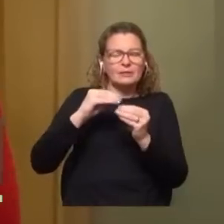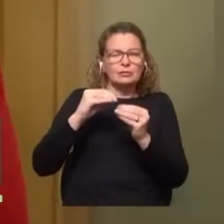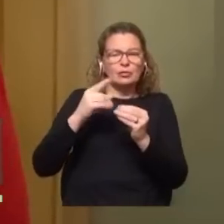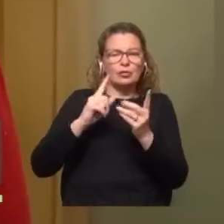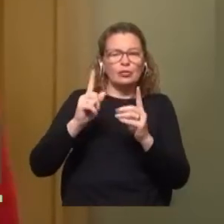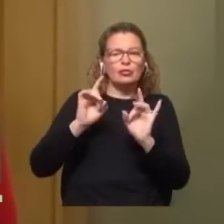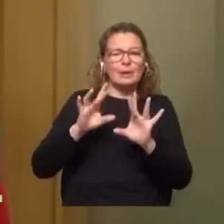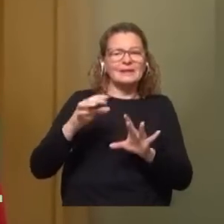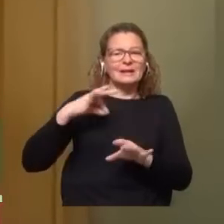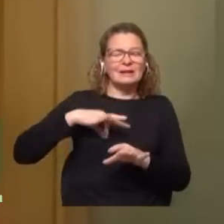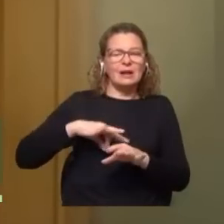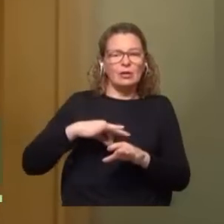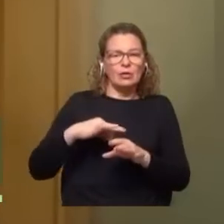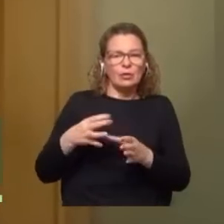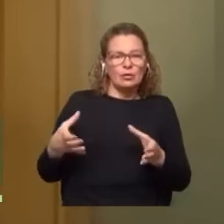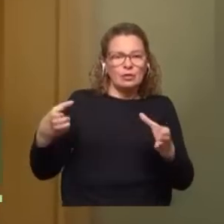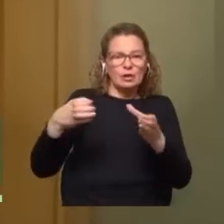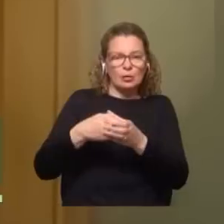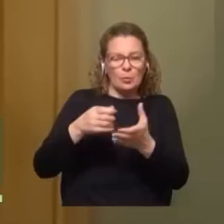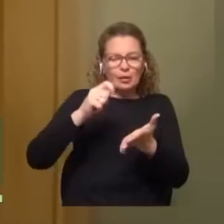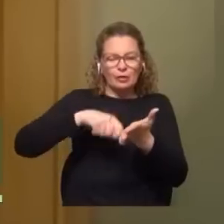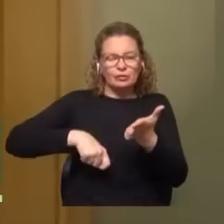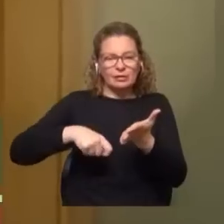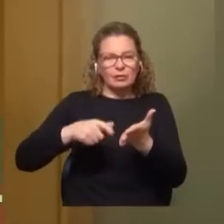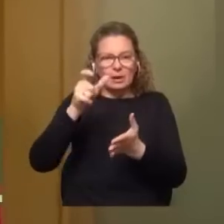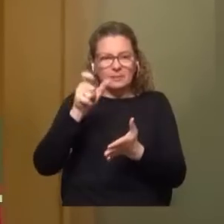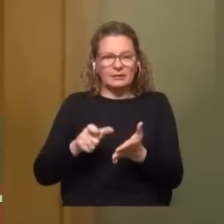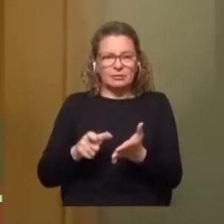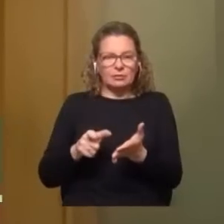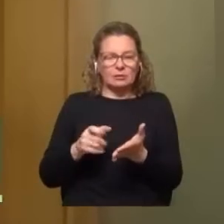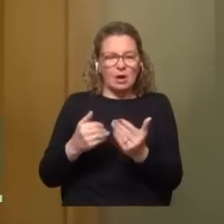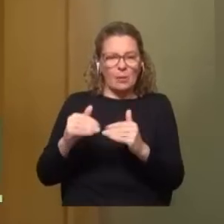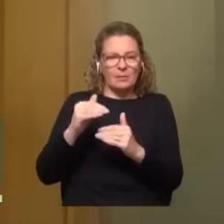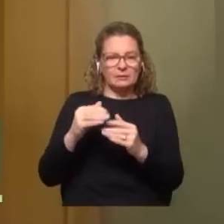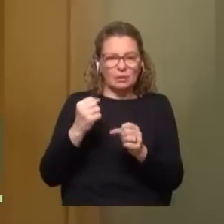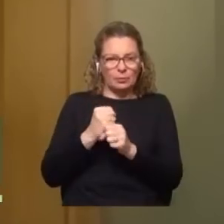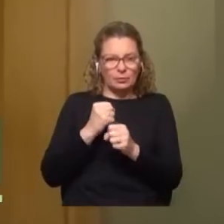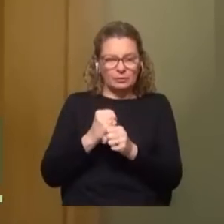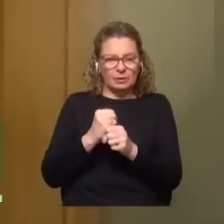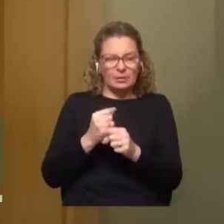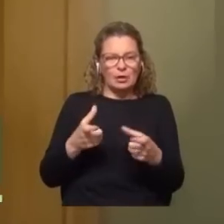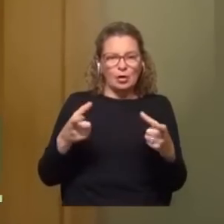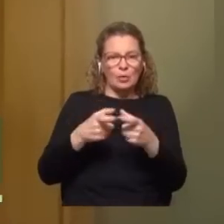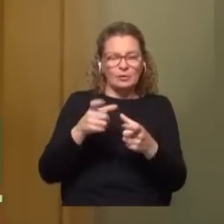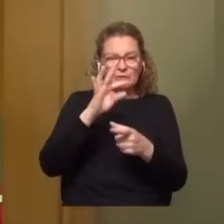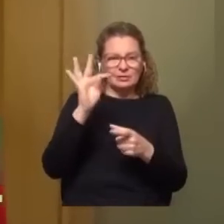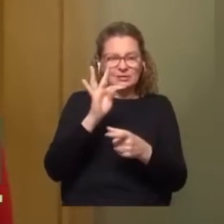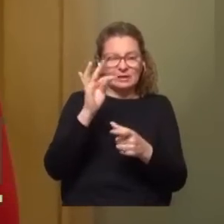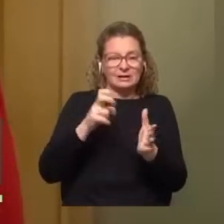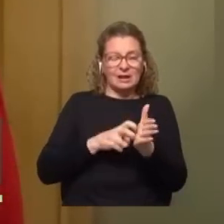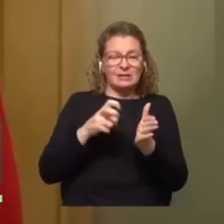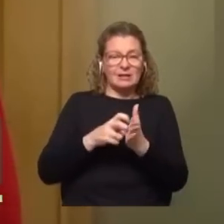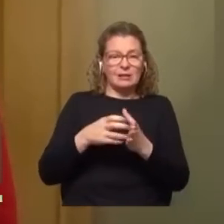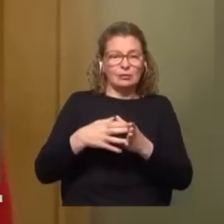solo de los salarios sino de la masa salarial y de las contrataciones es decir aumento de la plantilla laboral en la comisión técnico mixta salto grande